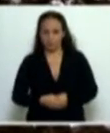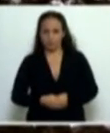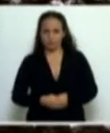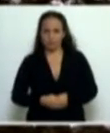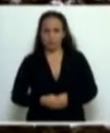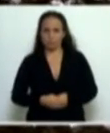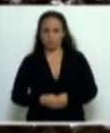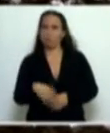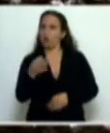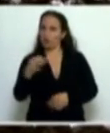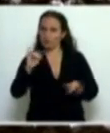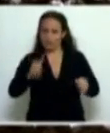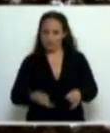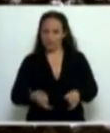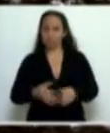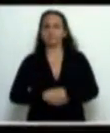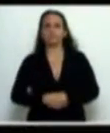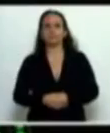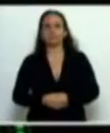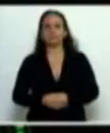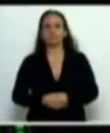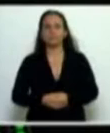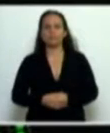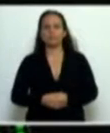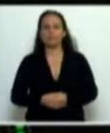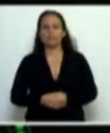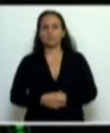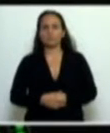Sí, correctas, perfecto. Cierren, por favor.